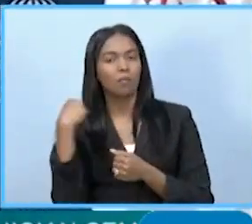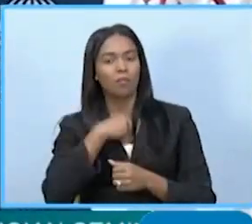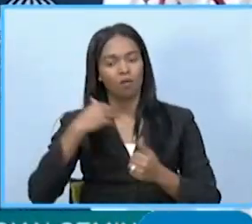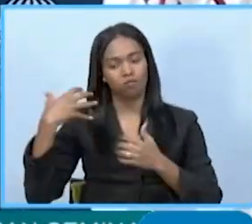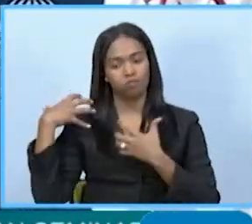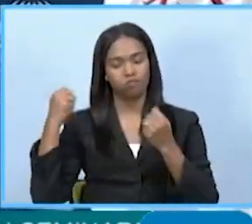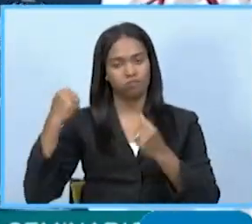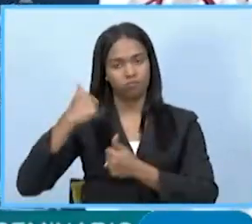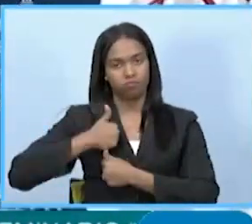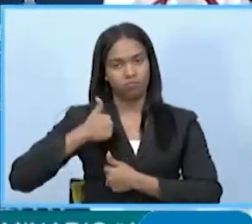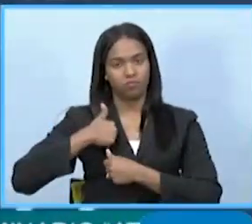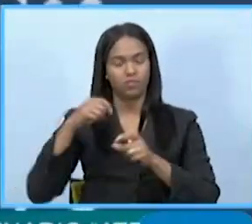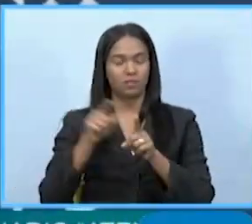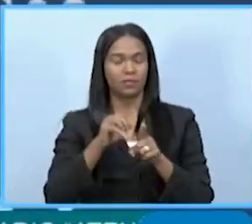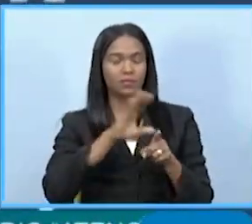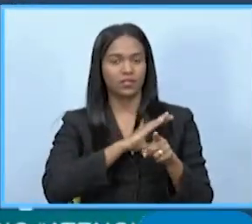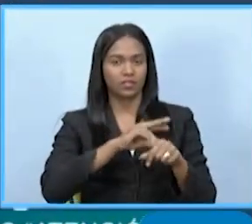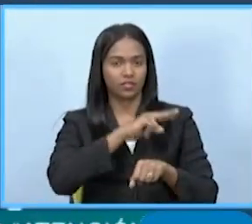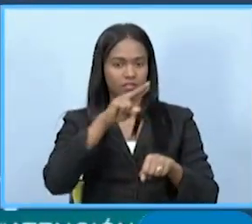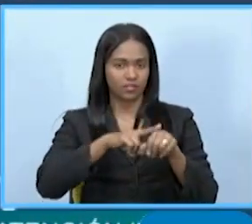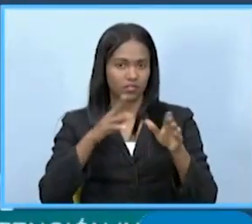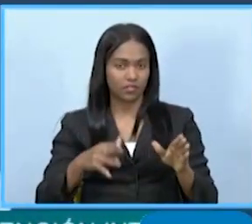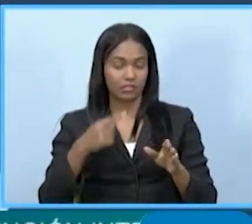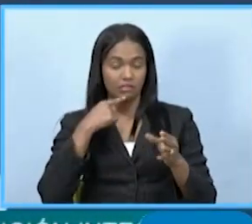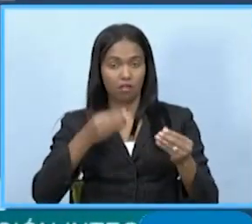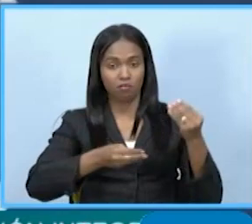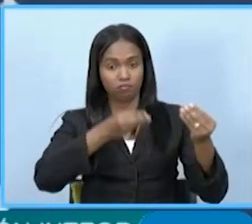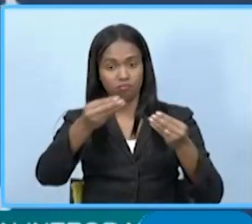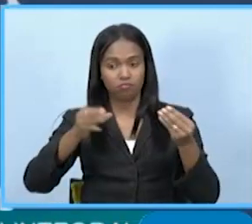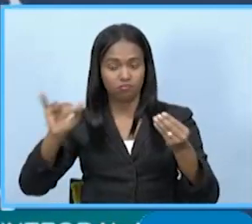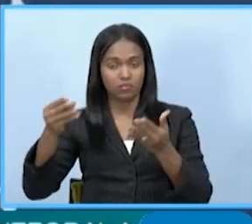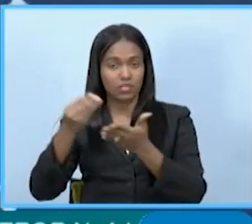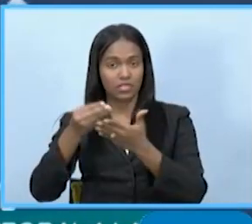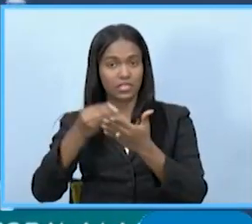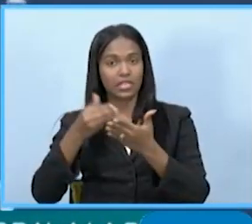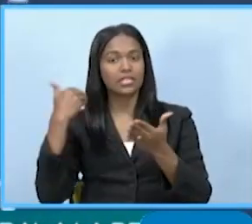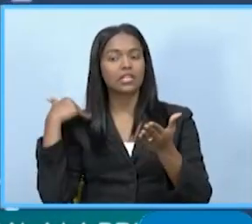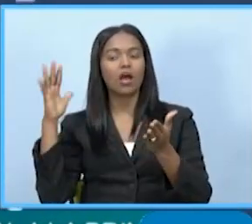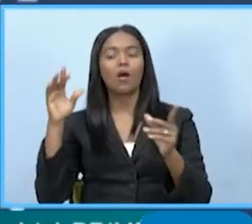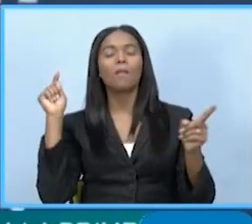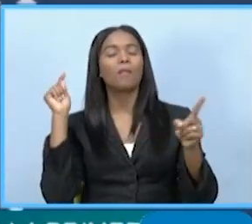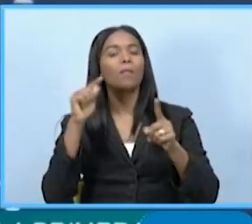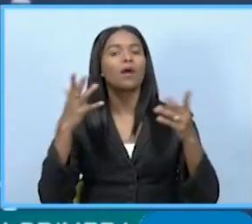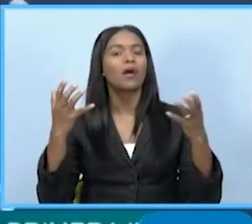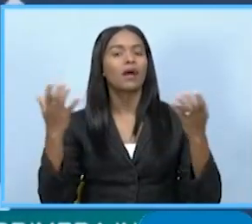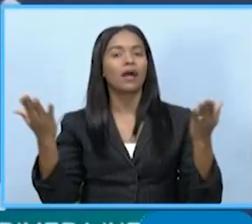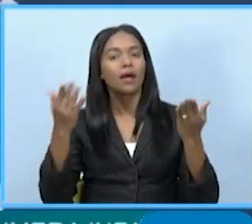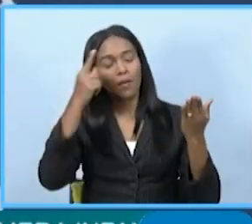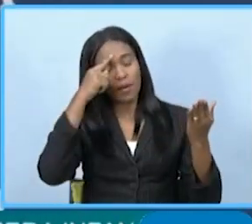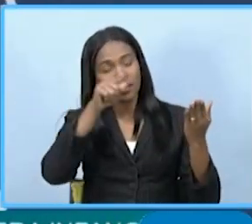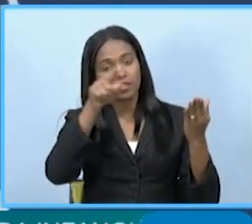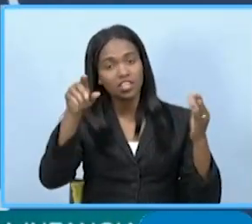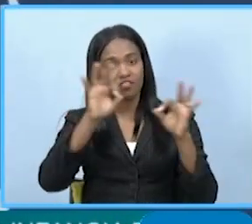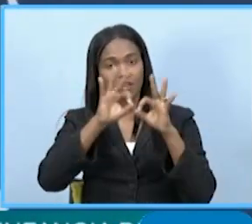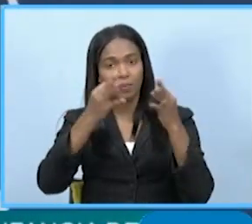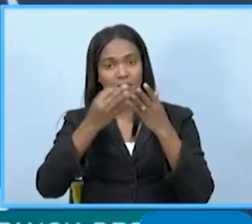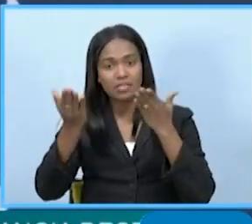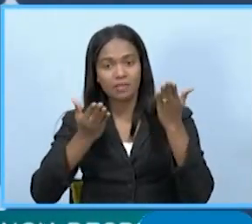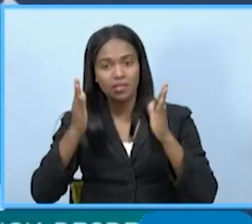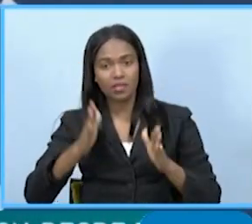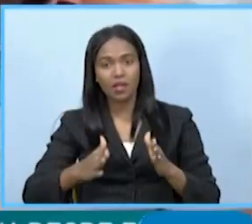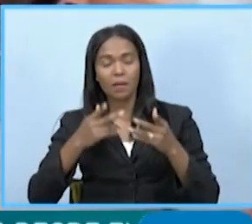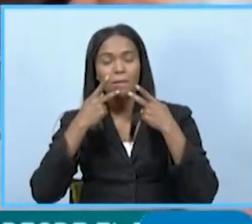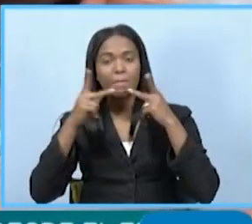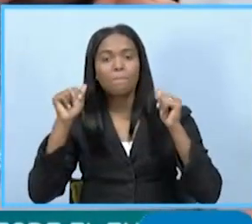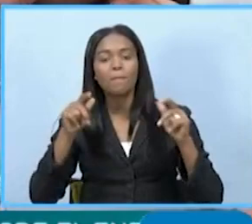Fuerzas Armadas y la Policía Nacional. Dijo que la entrega de esos recursos tiene el propósito para que las familias de los servidores públicos